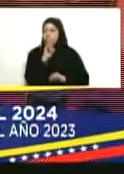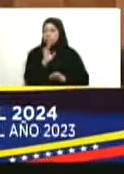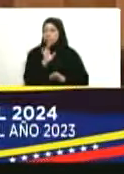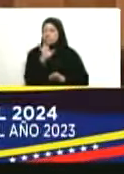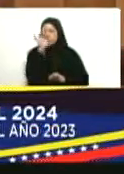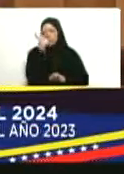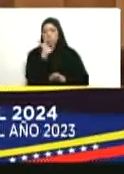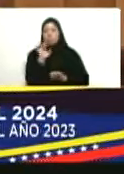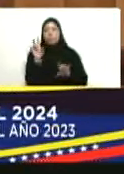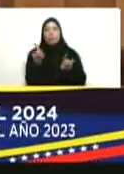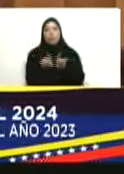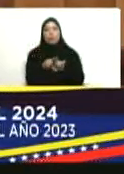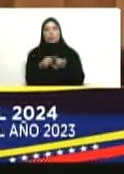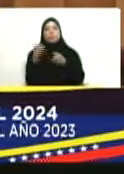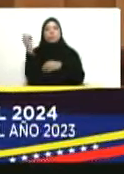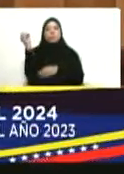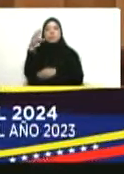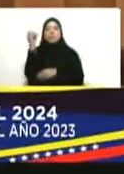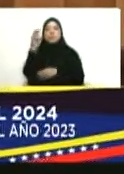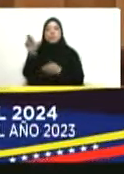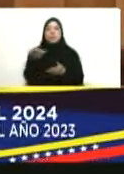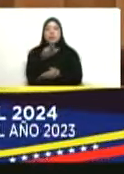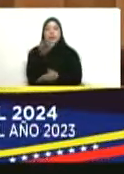Año en que había que renovar la Asamblea Nacional.